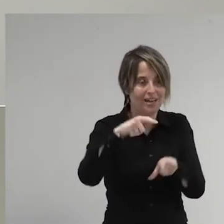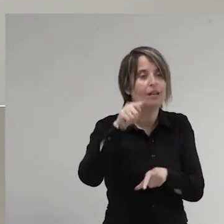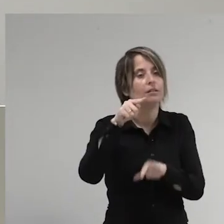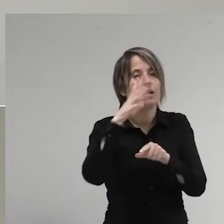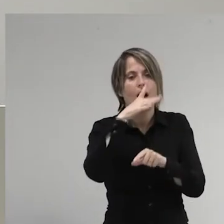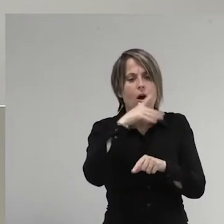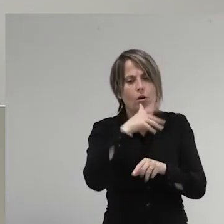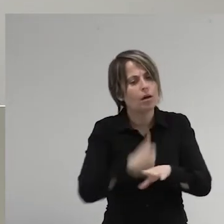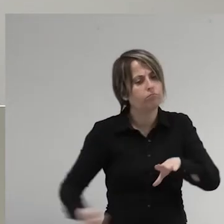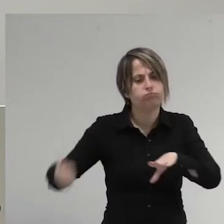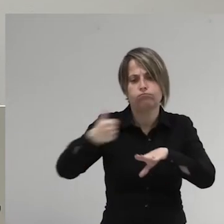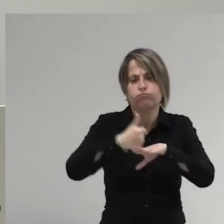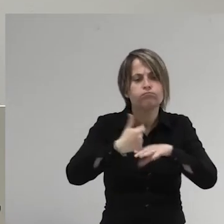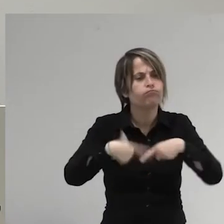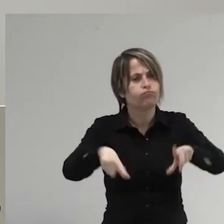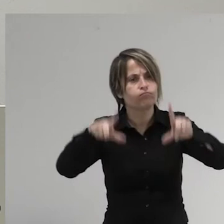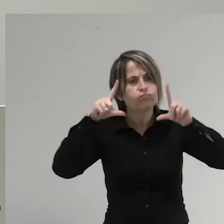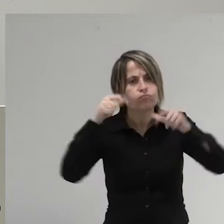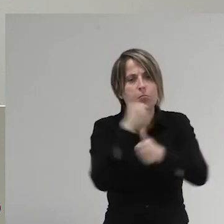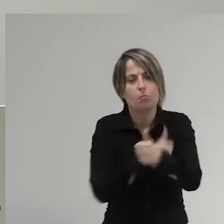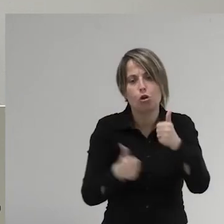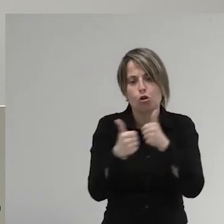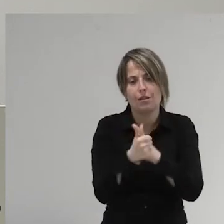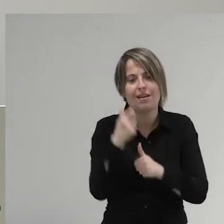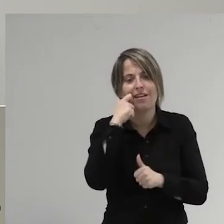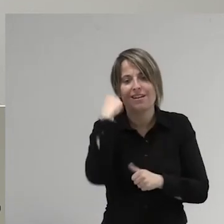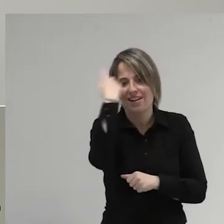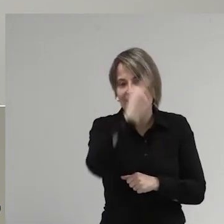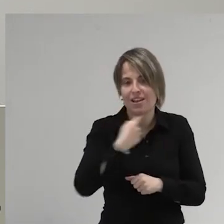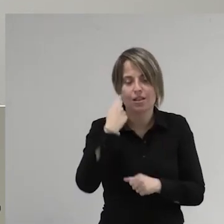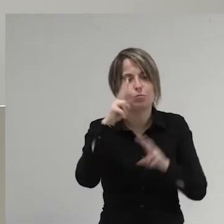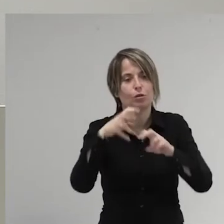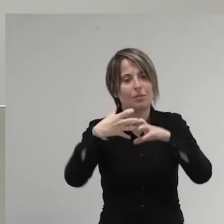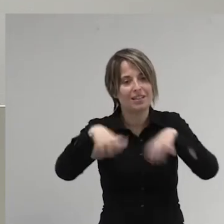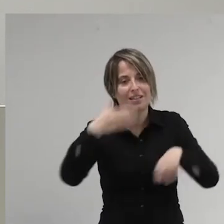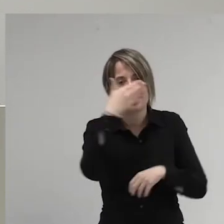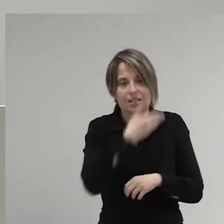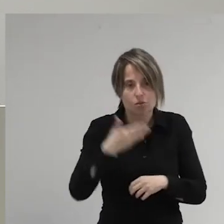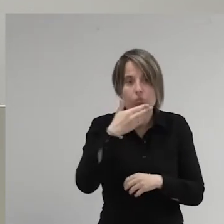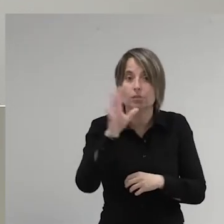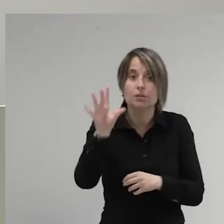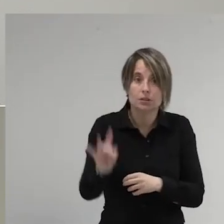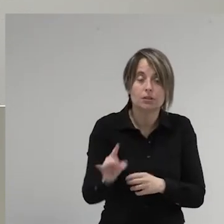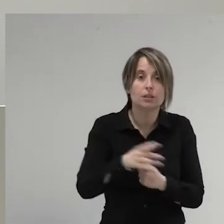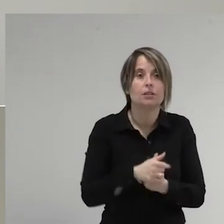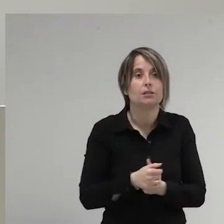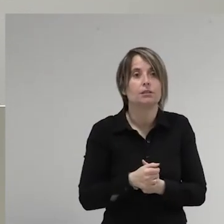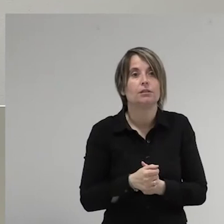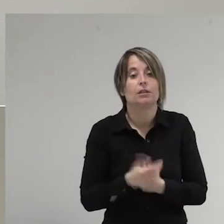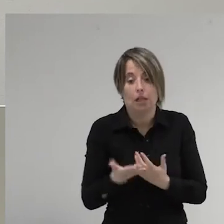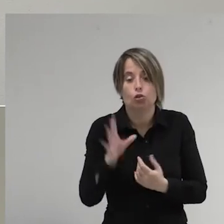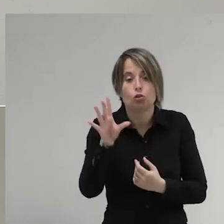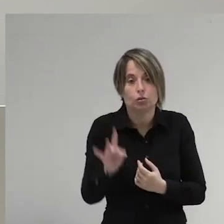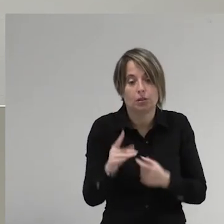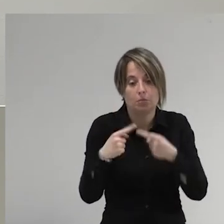está poniendo encima de la mesa la cuestión del racismo, en este caso la segregación escolar o cualquier otro tipo de... Sí, yo